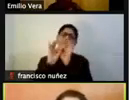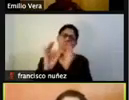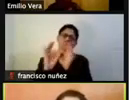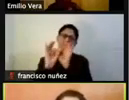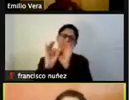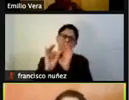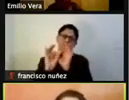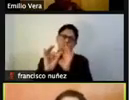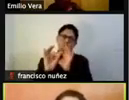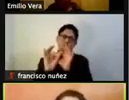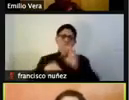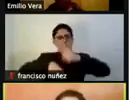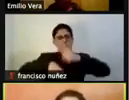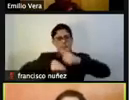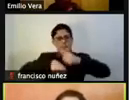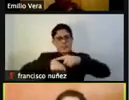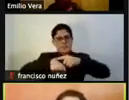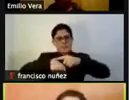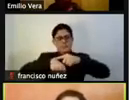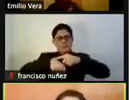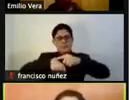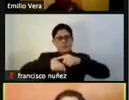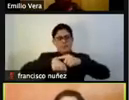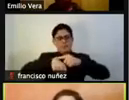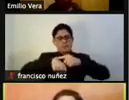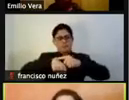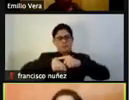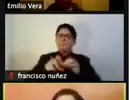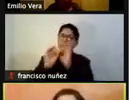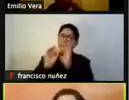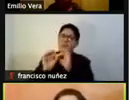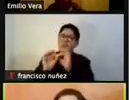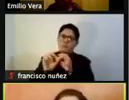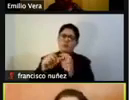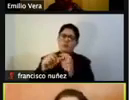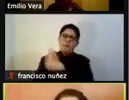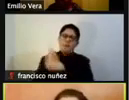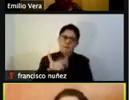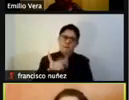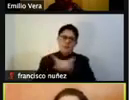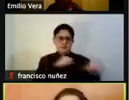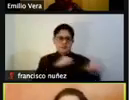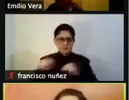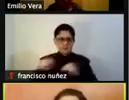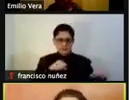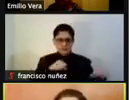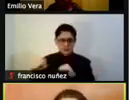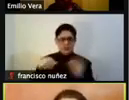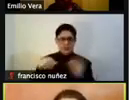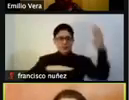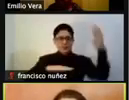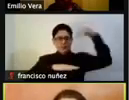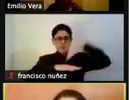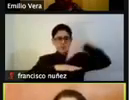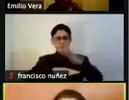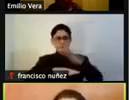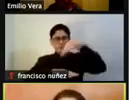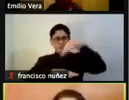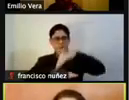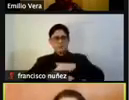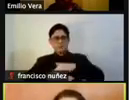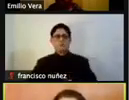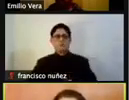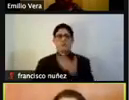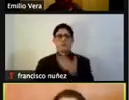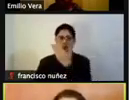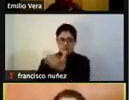tarde para hablarnos sobre sísmica marina. Espero que usted lo haya pasado bien en estos minutos en